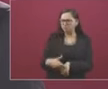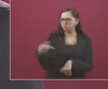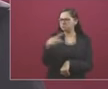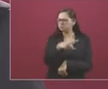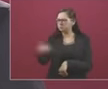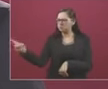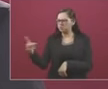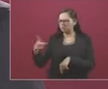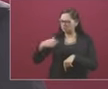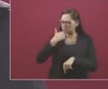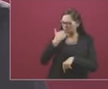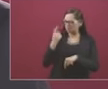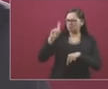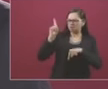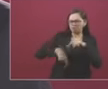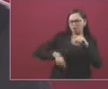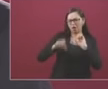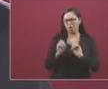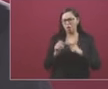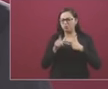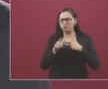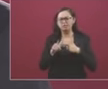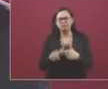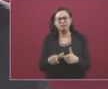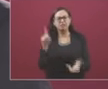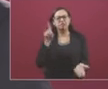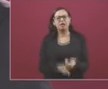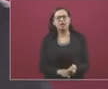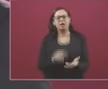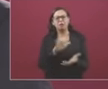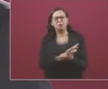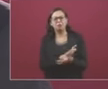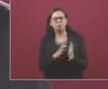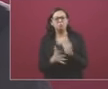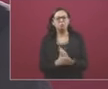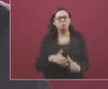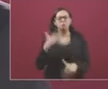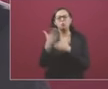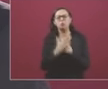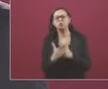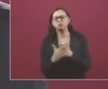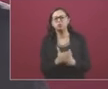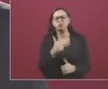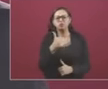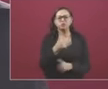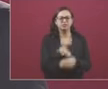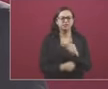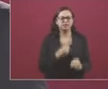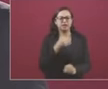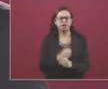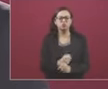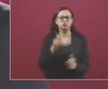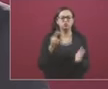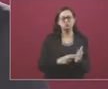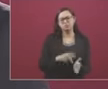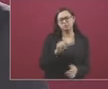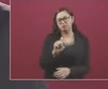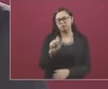encubre la intención de reelegirme en el 2024